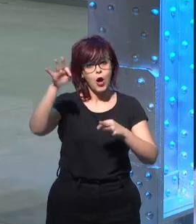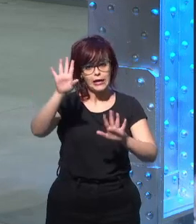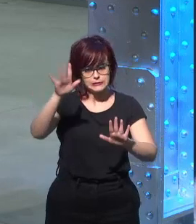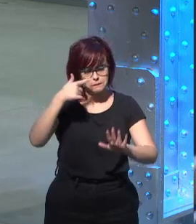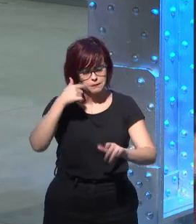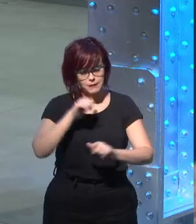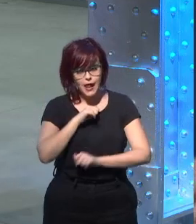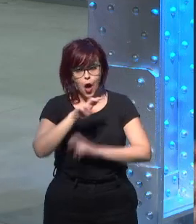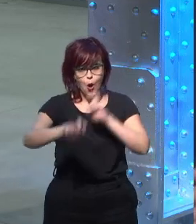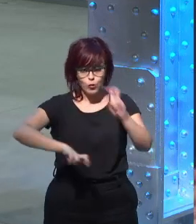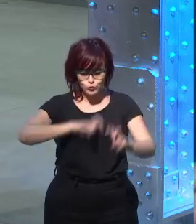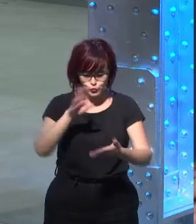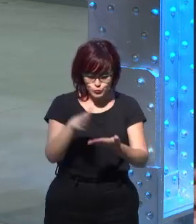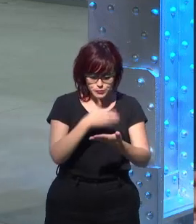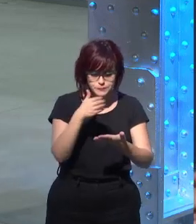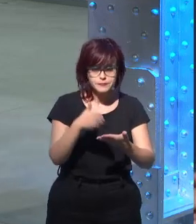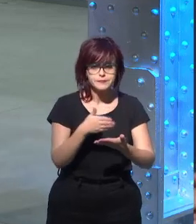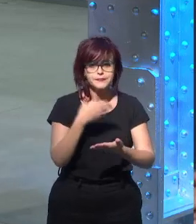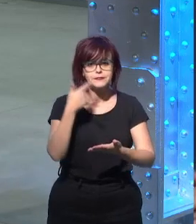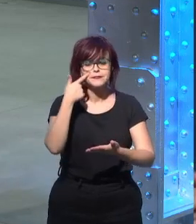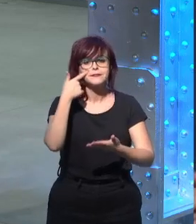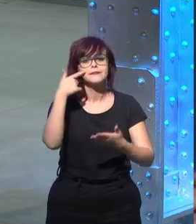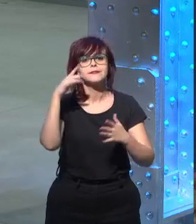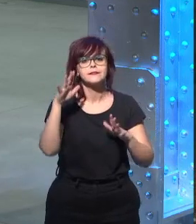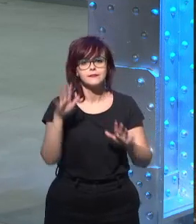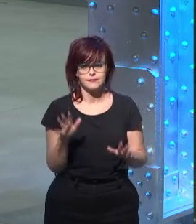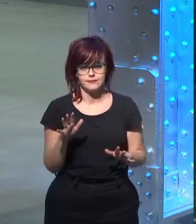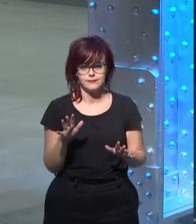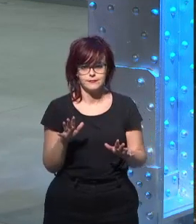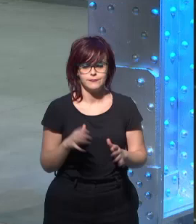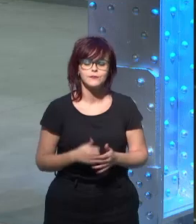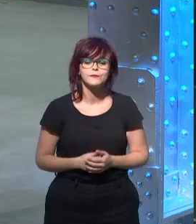encontrar. No tengo mesa aquí para...